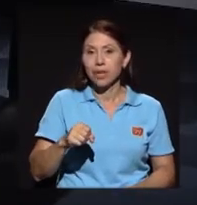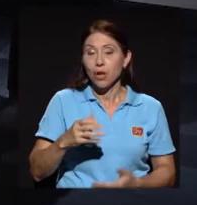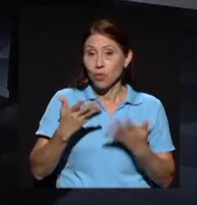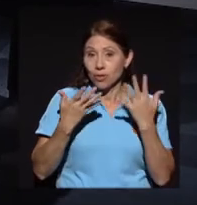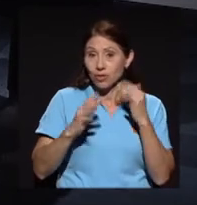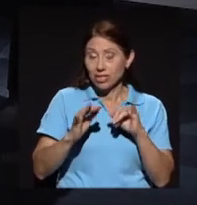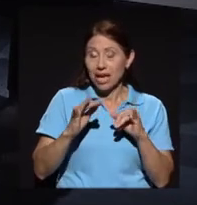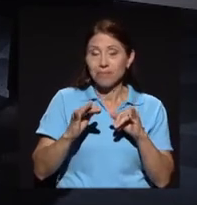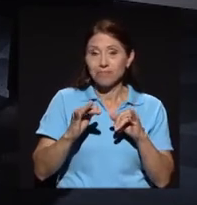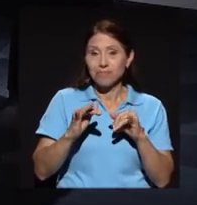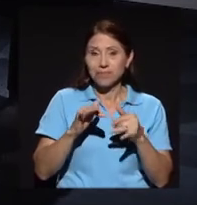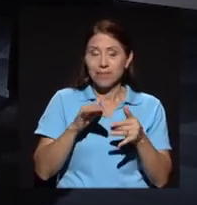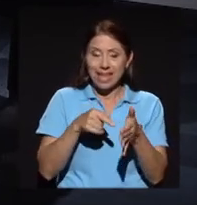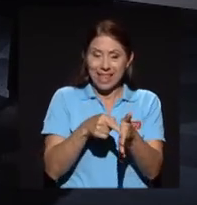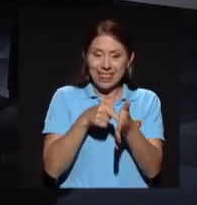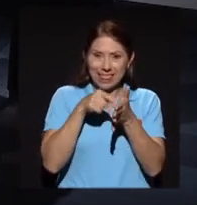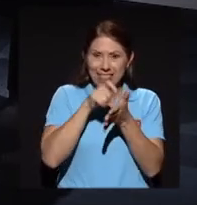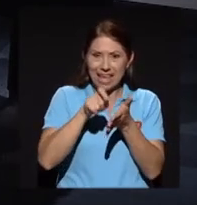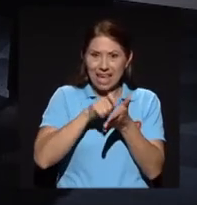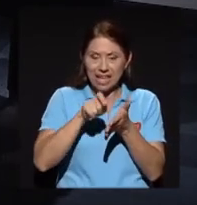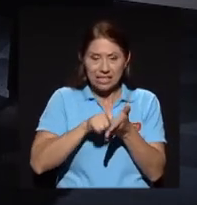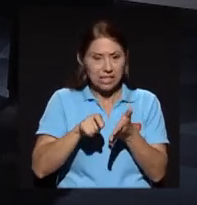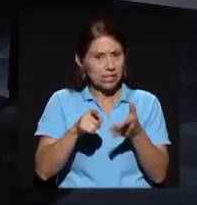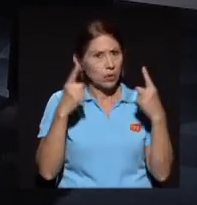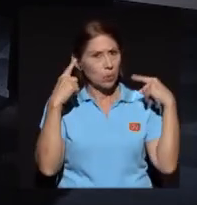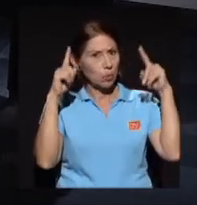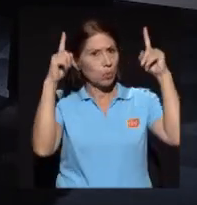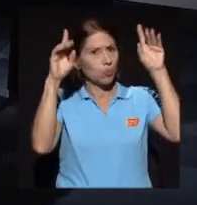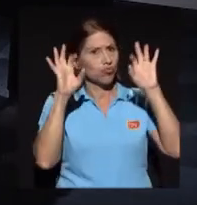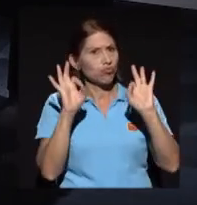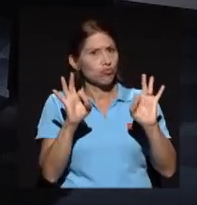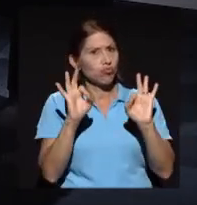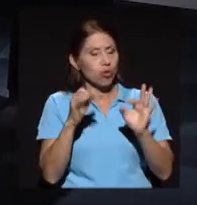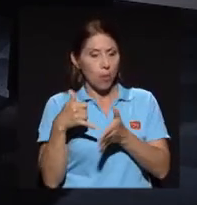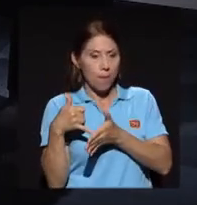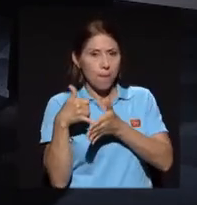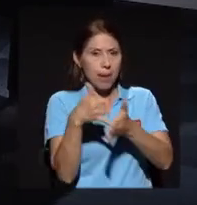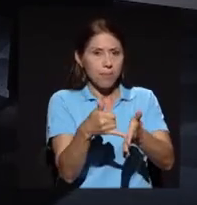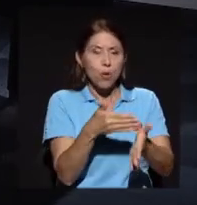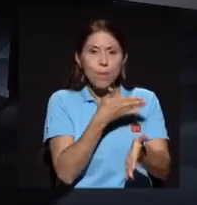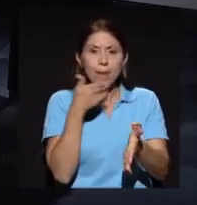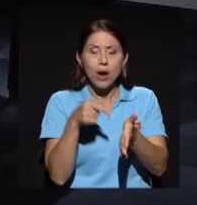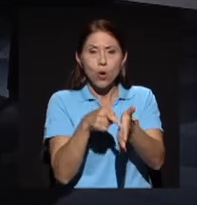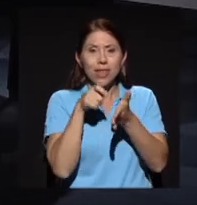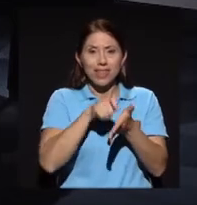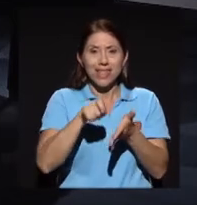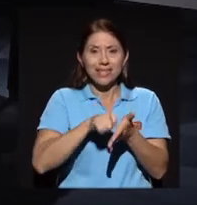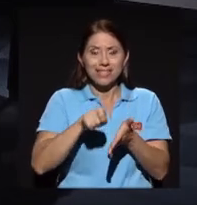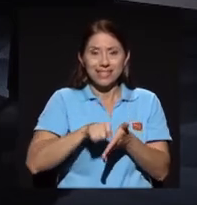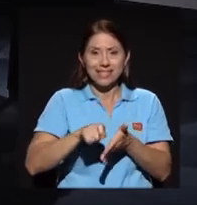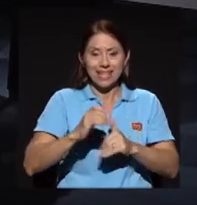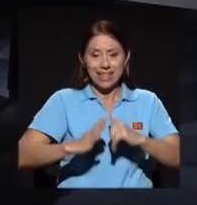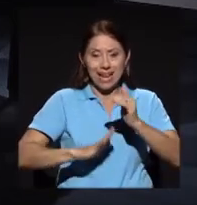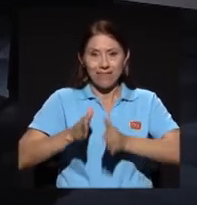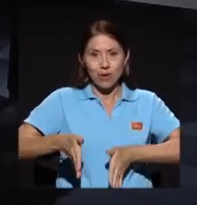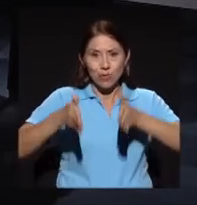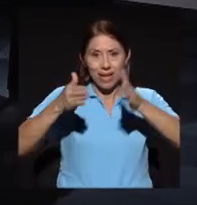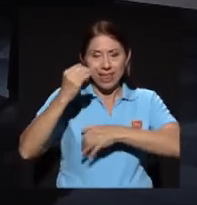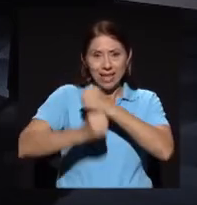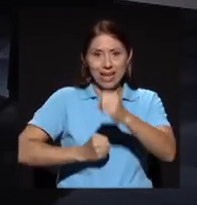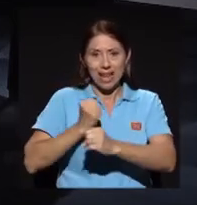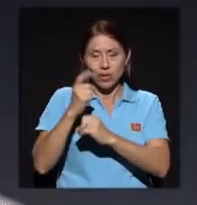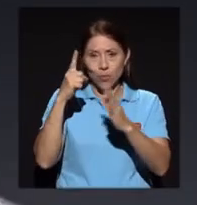culminación exitosa de la tesis, porque la tesis recibió el premio de mejor tesis de la facultad en ese año, en el año